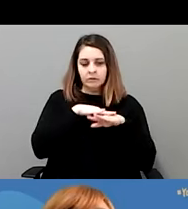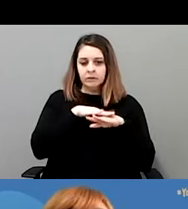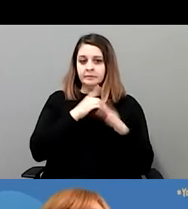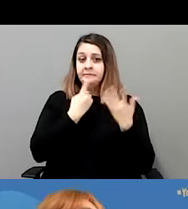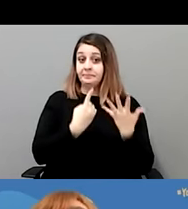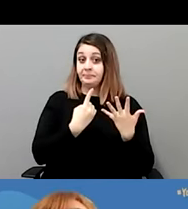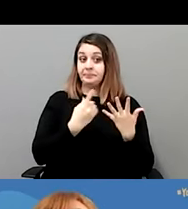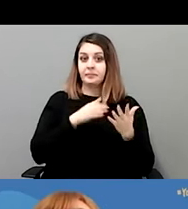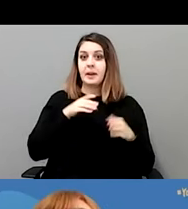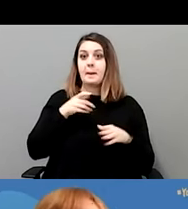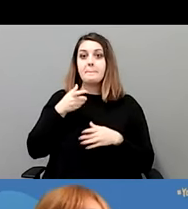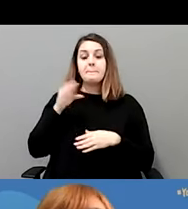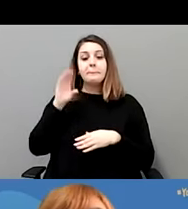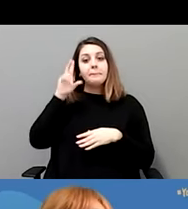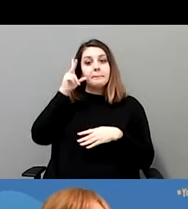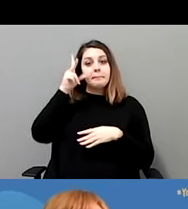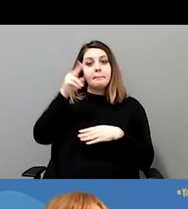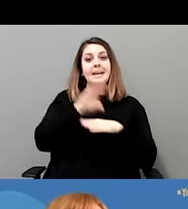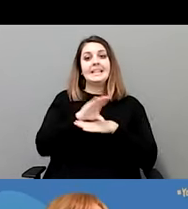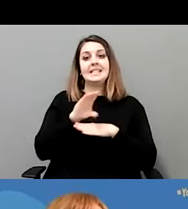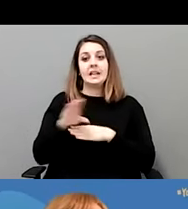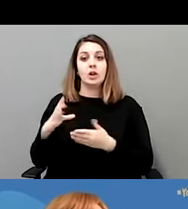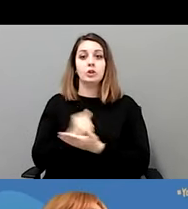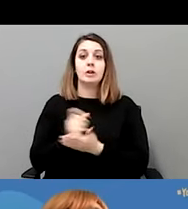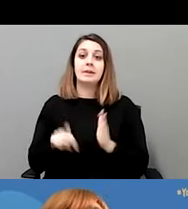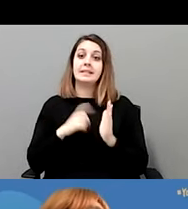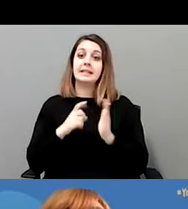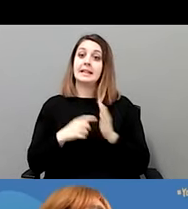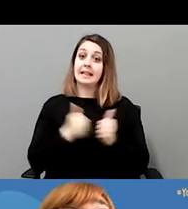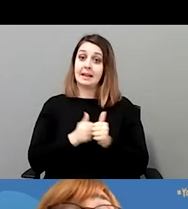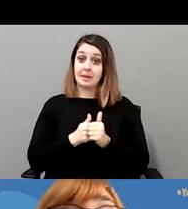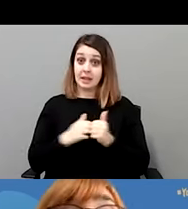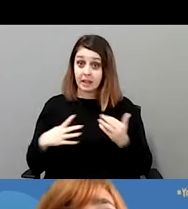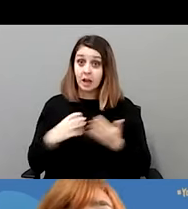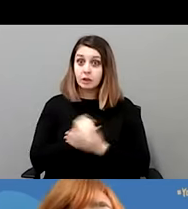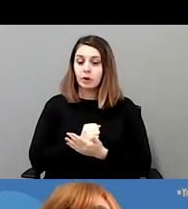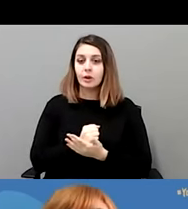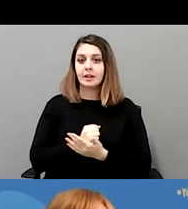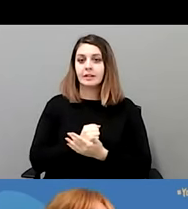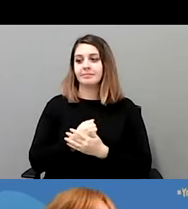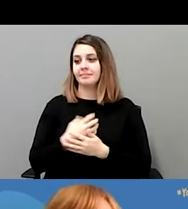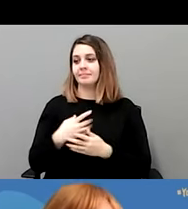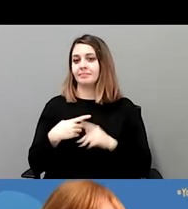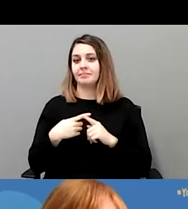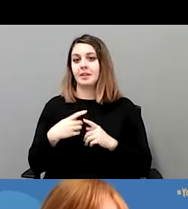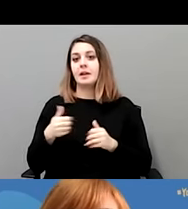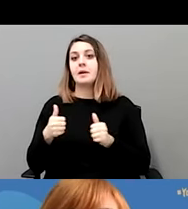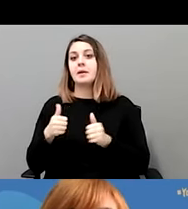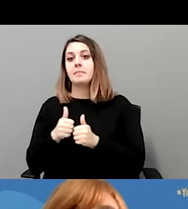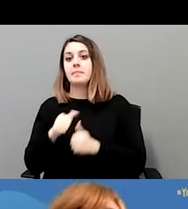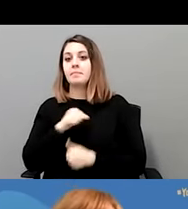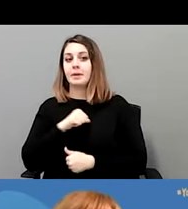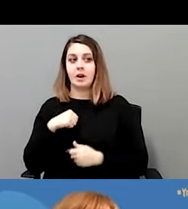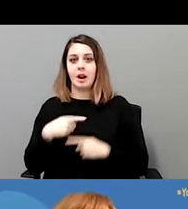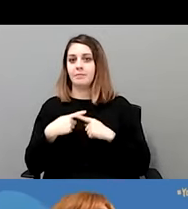todas las prestaciones y todos los servicios de la ley de dependencia resultan incompatibles con la asistencia personal,